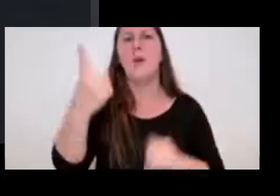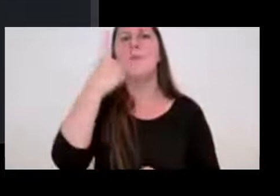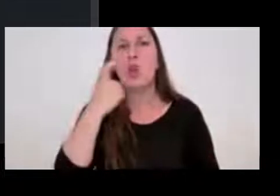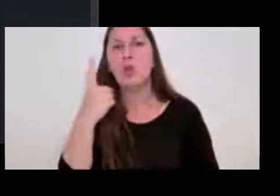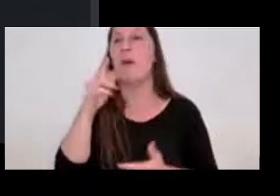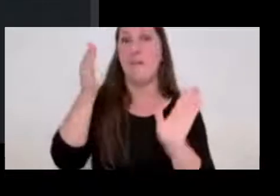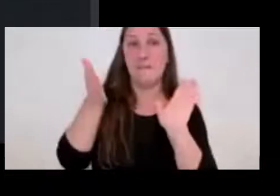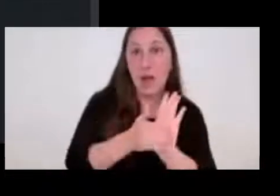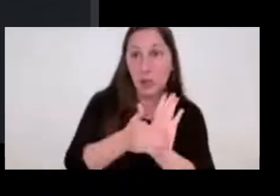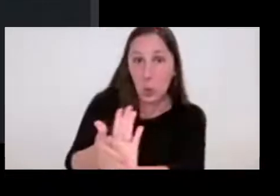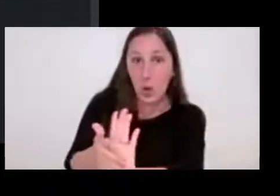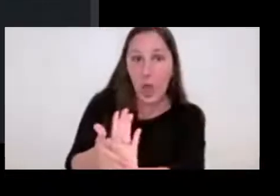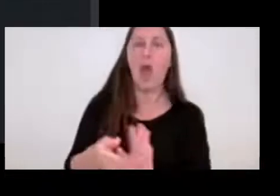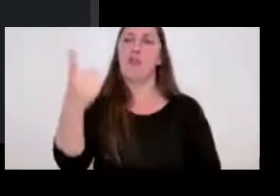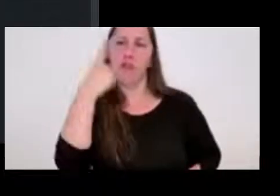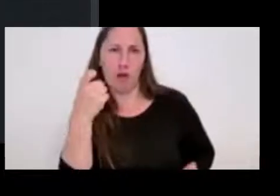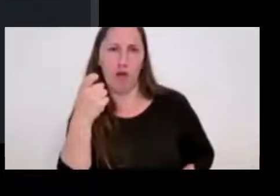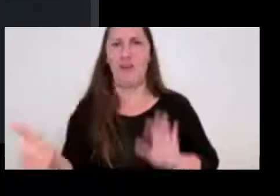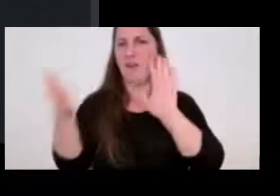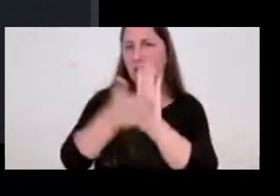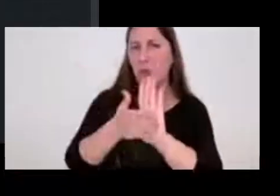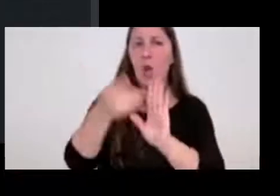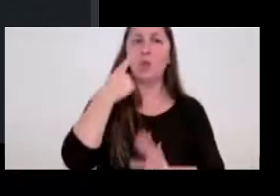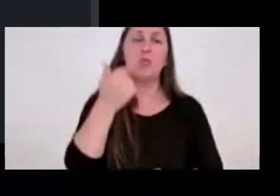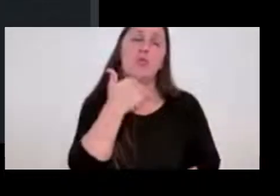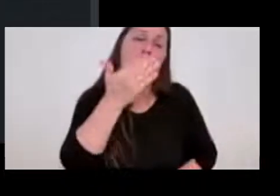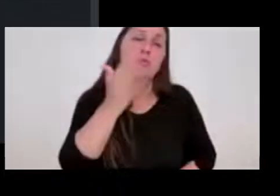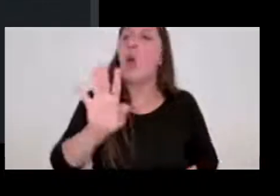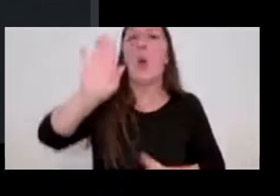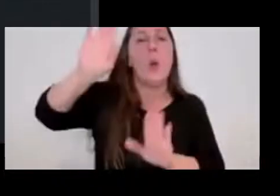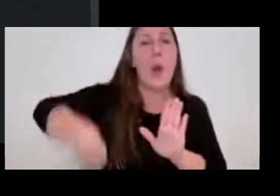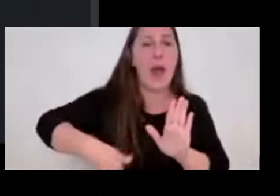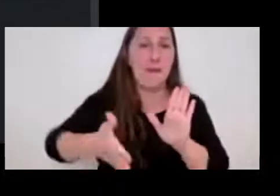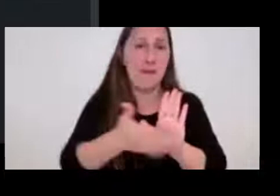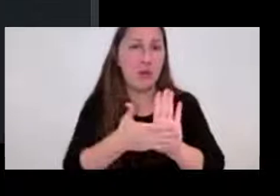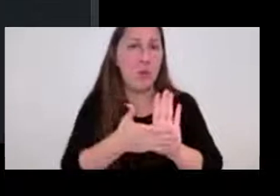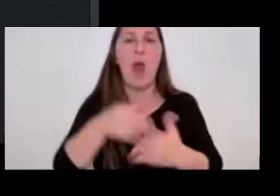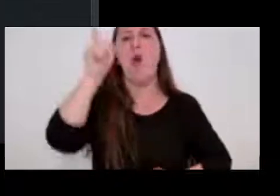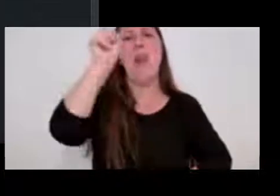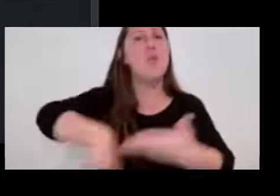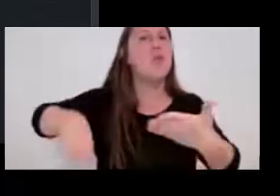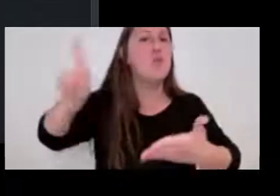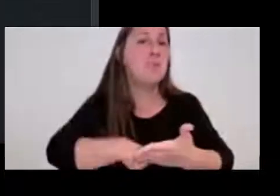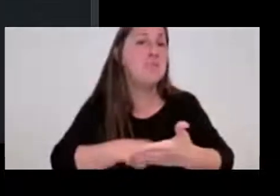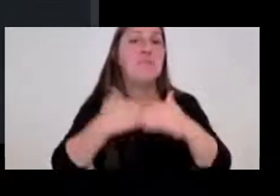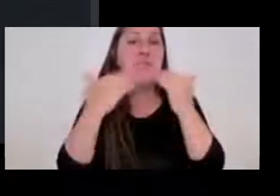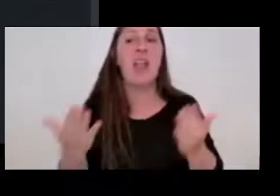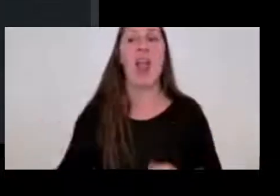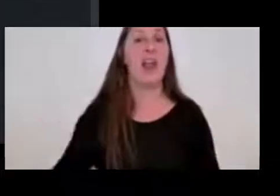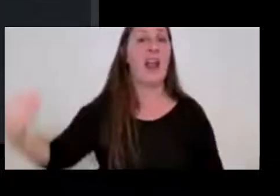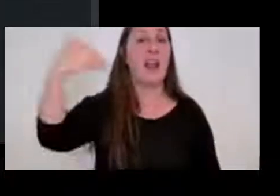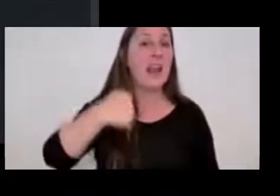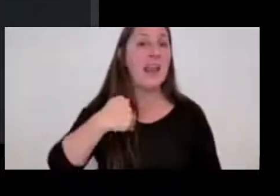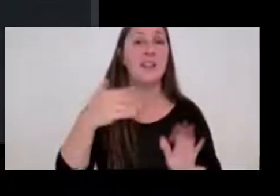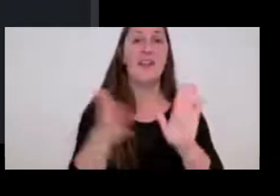facturando momento a momento. Pues yo no sé si me lo dan de baja o si lo inhabilitan por determinado incumplimiento. Y ya ese cliente no puede hacer una factura